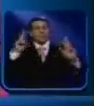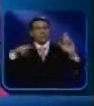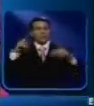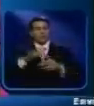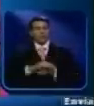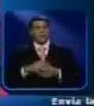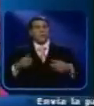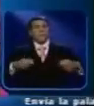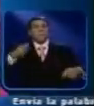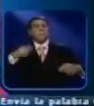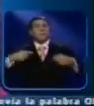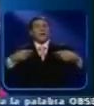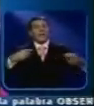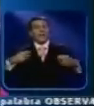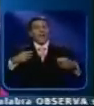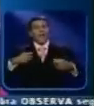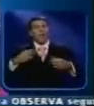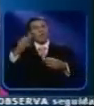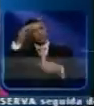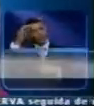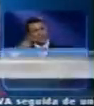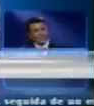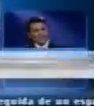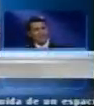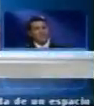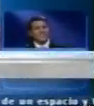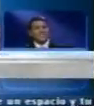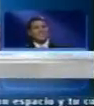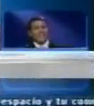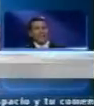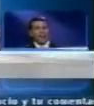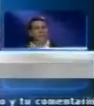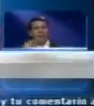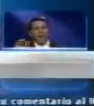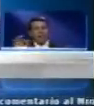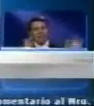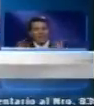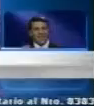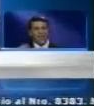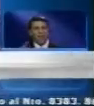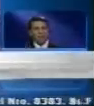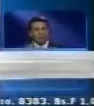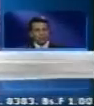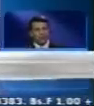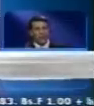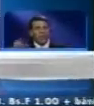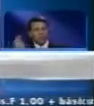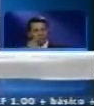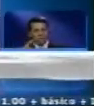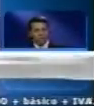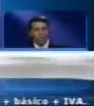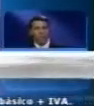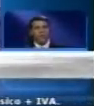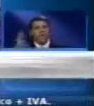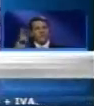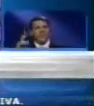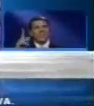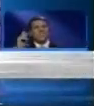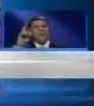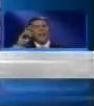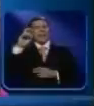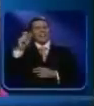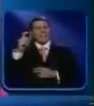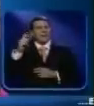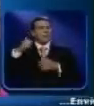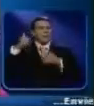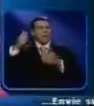El mercado municipal de Chacao será el lugar que se colmará de los mejores diseños, accesorios, música, dibujos y mucho más con el bazar venezolano El Tarantín, que se ha